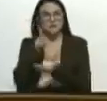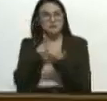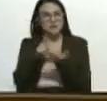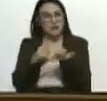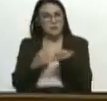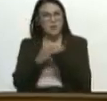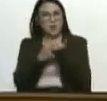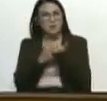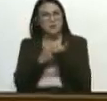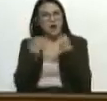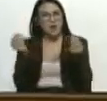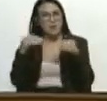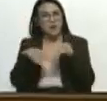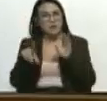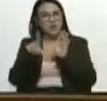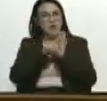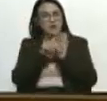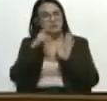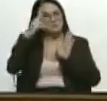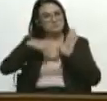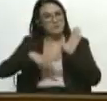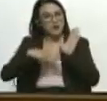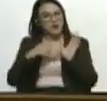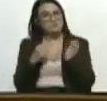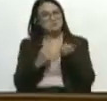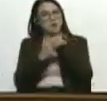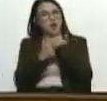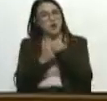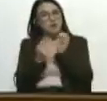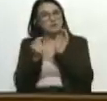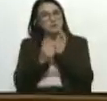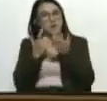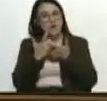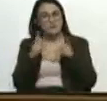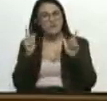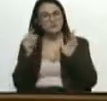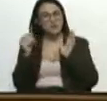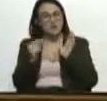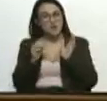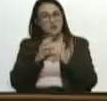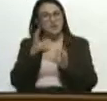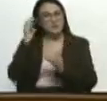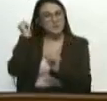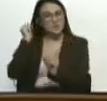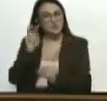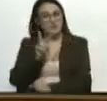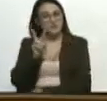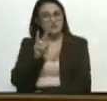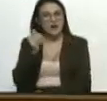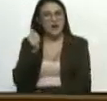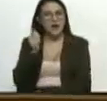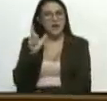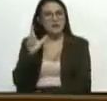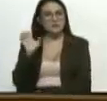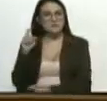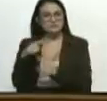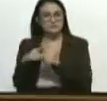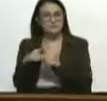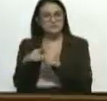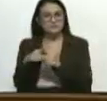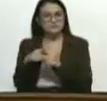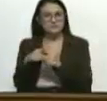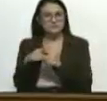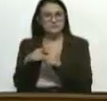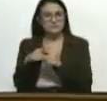favor del acuerdo leído en respaldo a la inmediata liberación del diplomático venezolano Alex